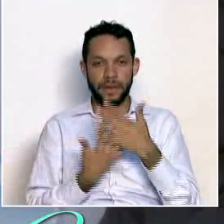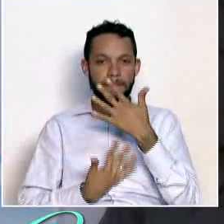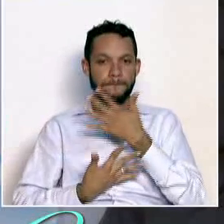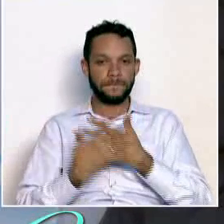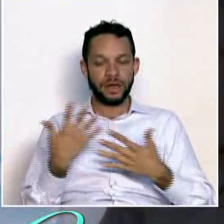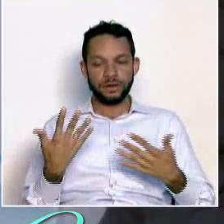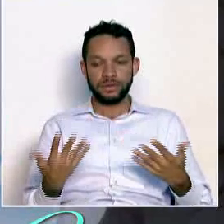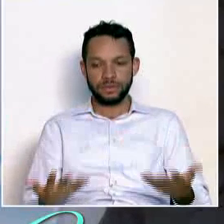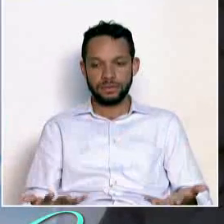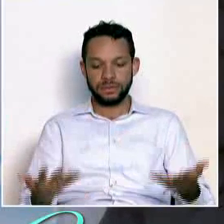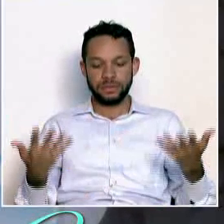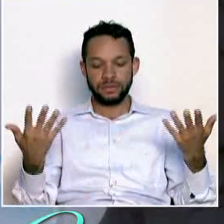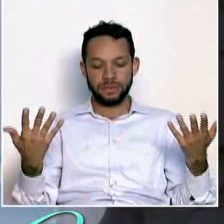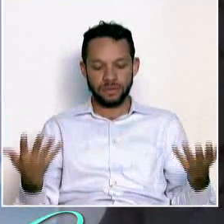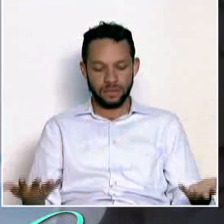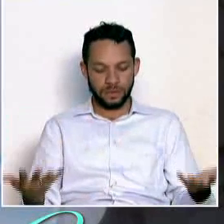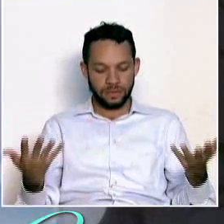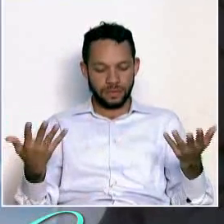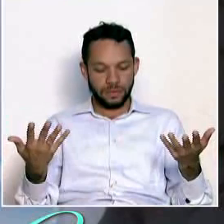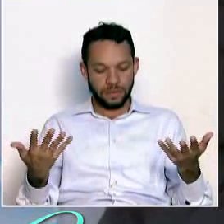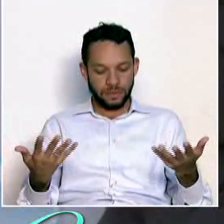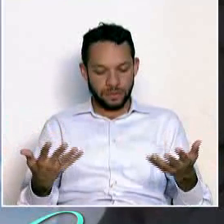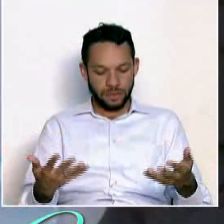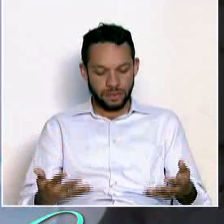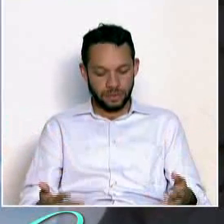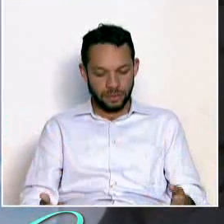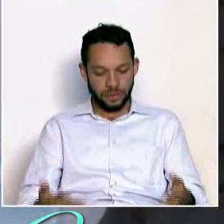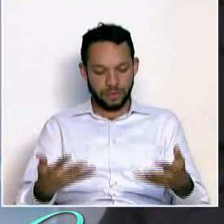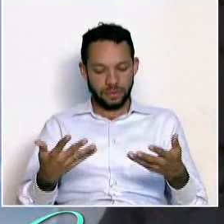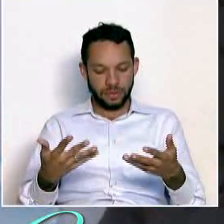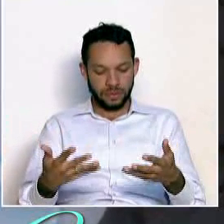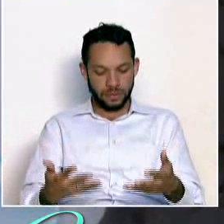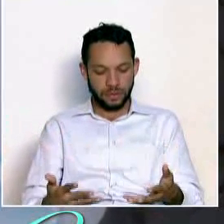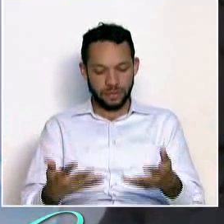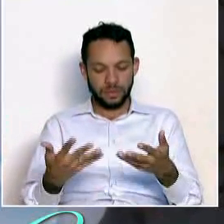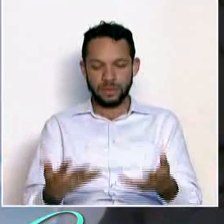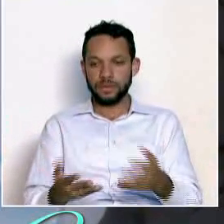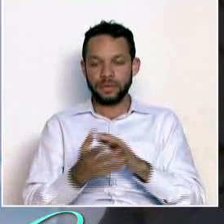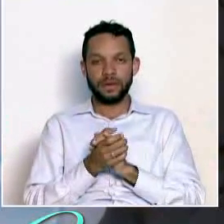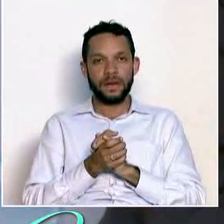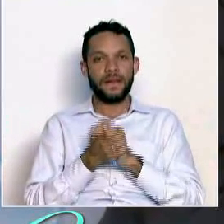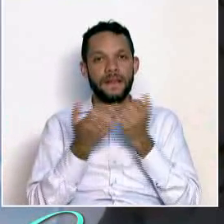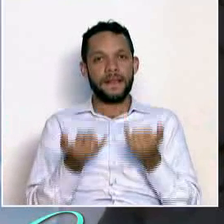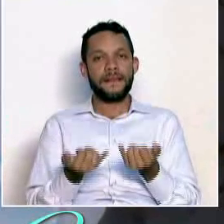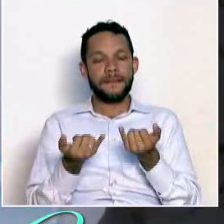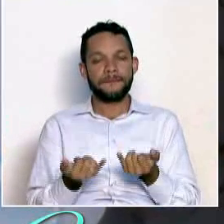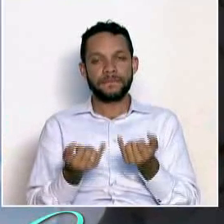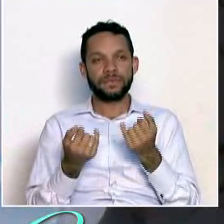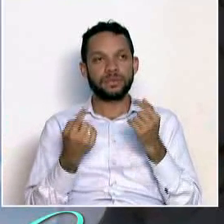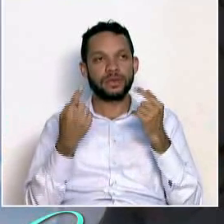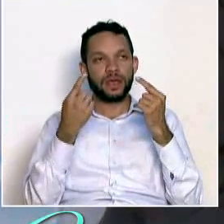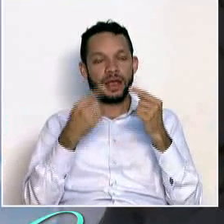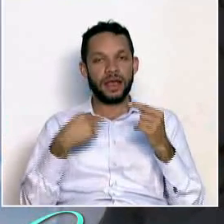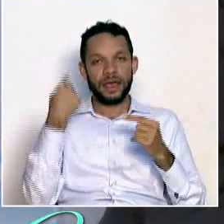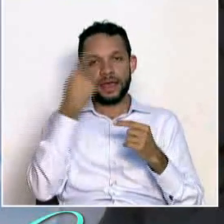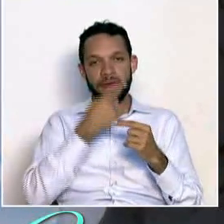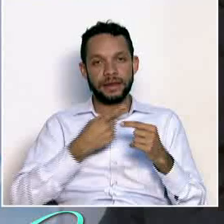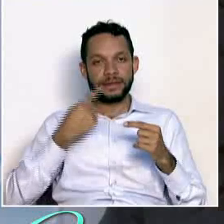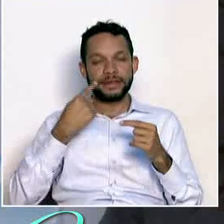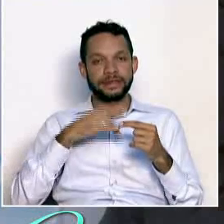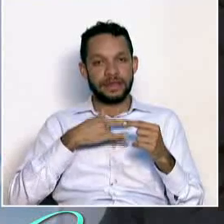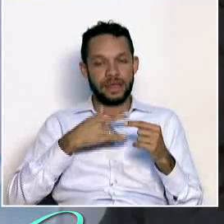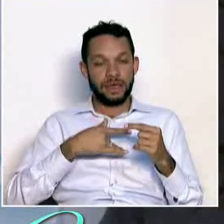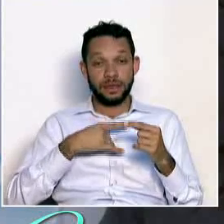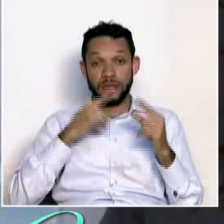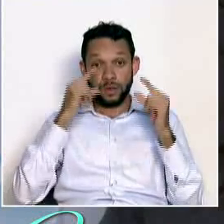continúa flotando, flotando, flotando, y al llegar a la altura de tu rostro, la sensación de sueño